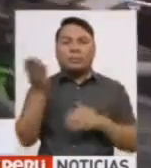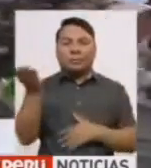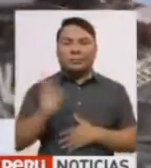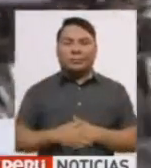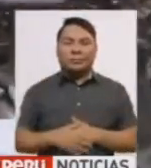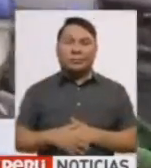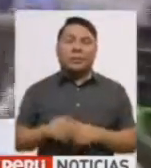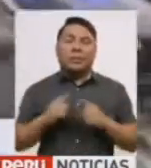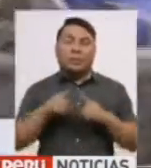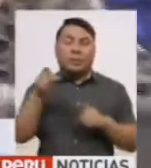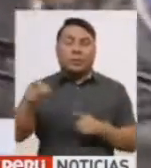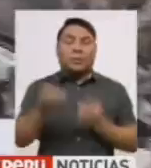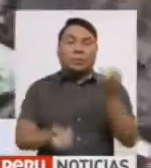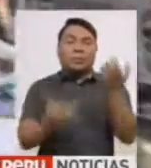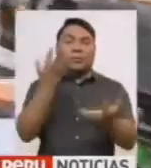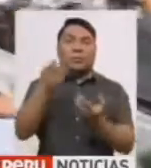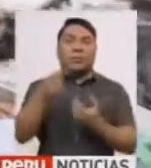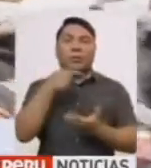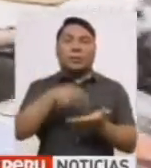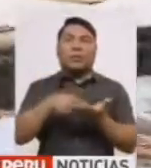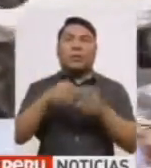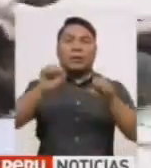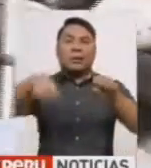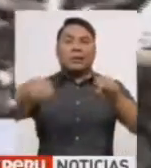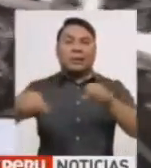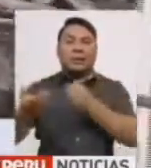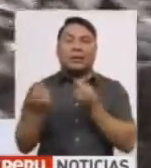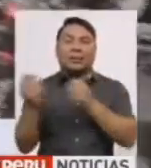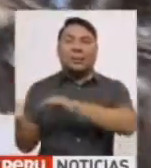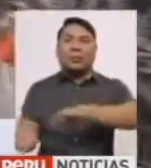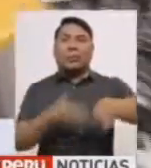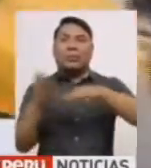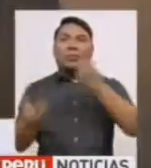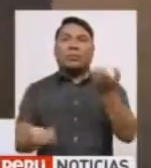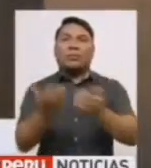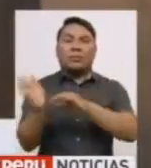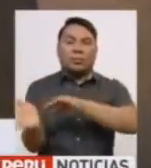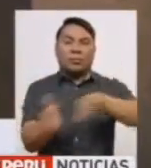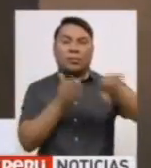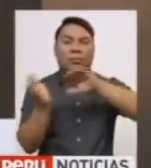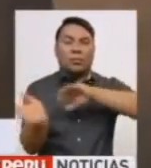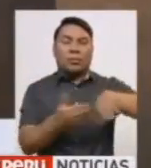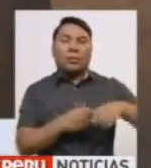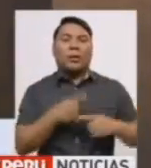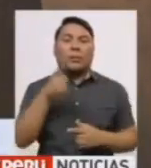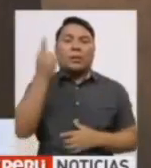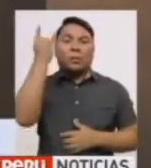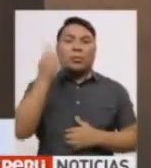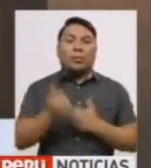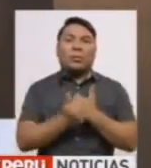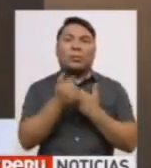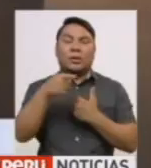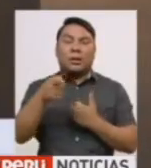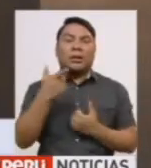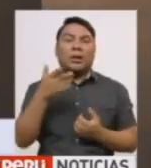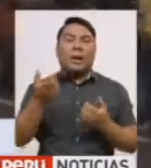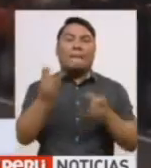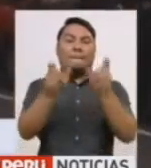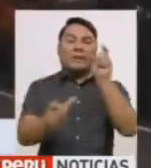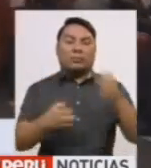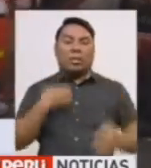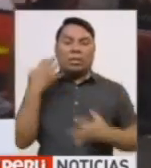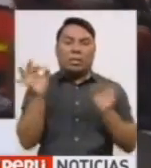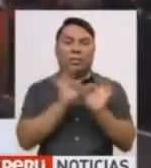El fuego obligó a retirar varias motos y objetos quemados de este local. En la emergencia no se reportaron heridos.